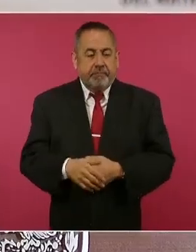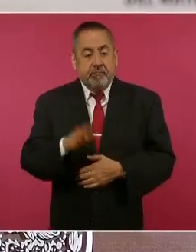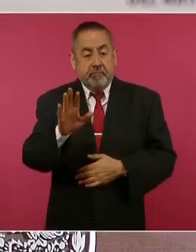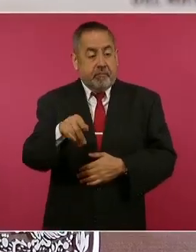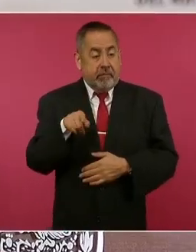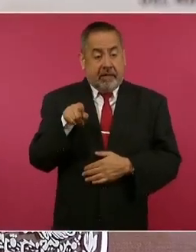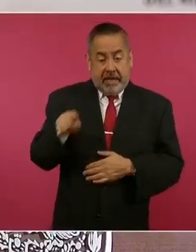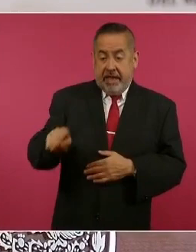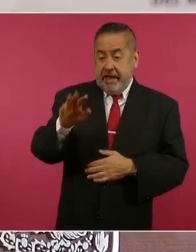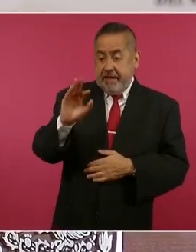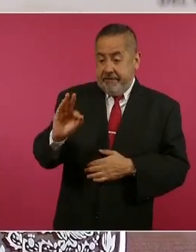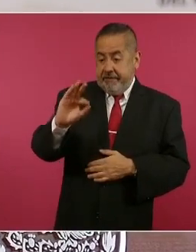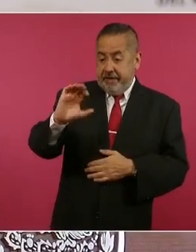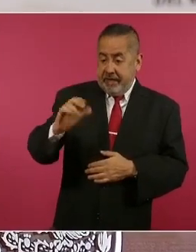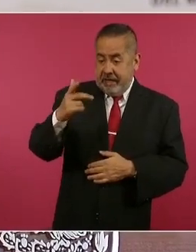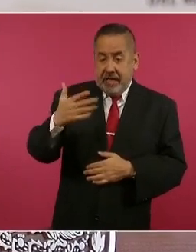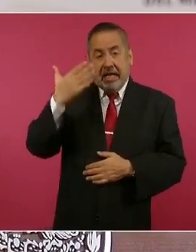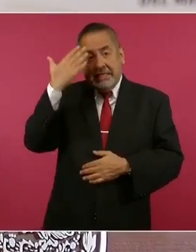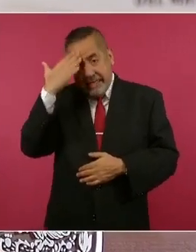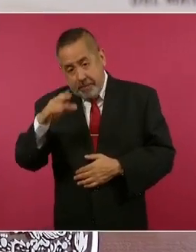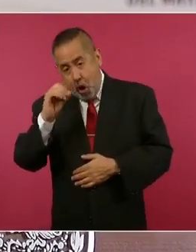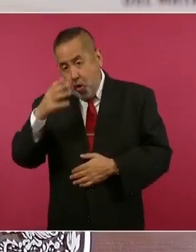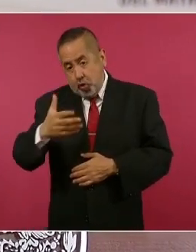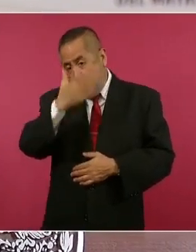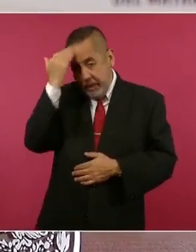Calderón es responsable de la guerra,